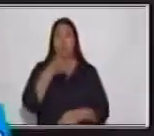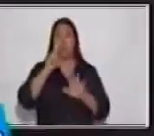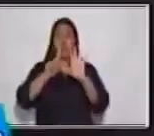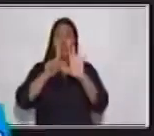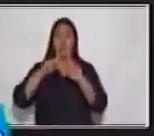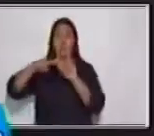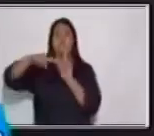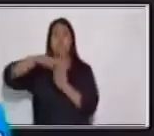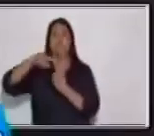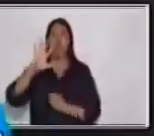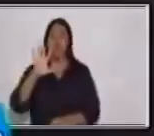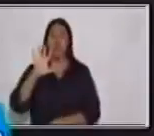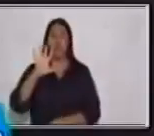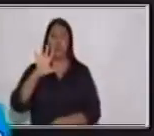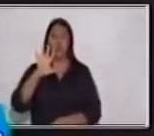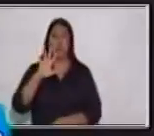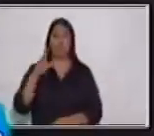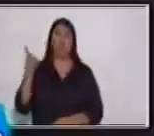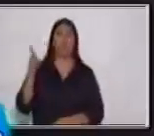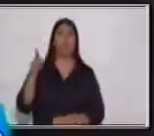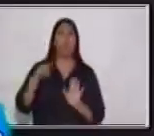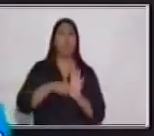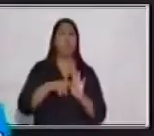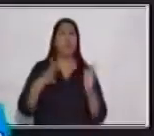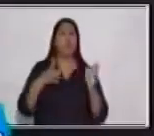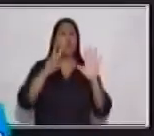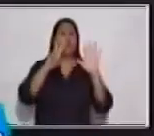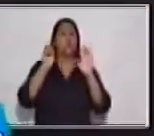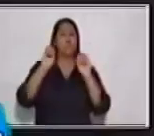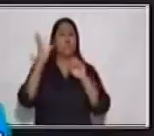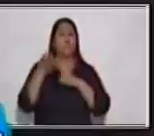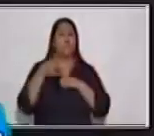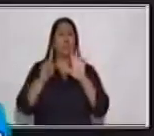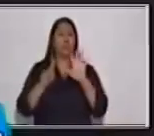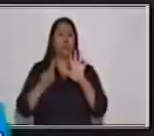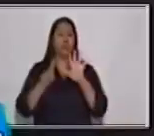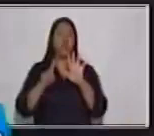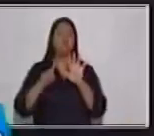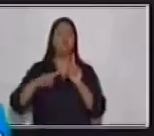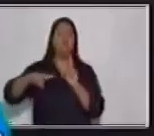más 5. Ese que es menos 70 sextos más